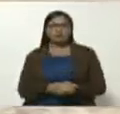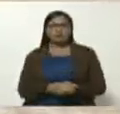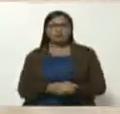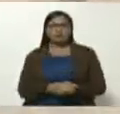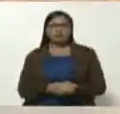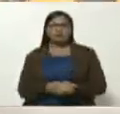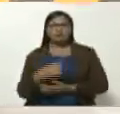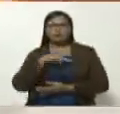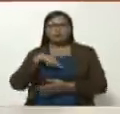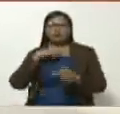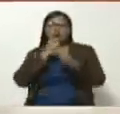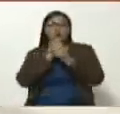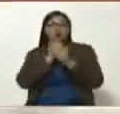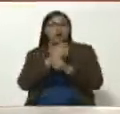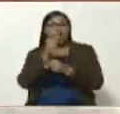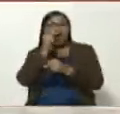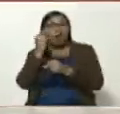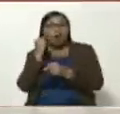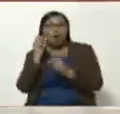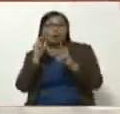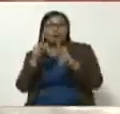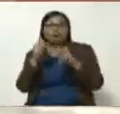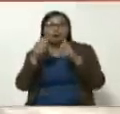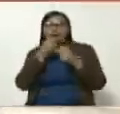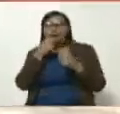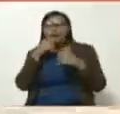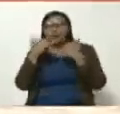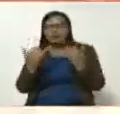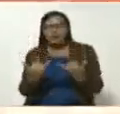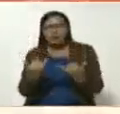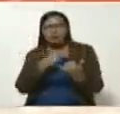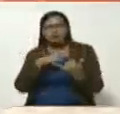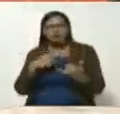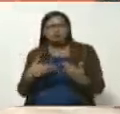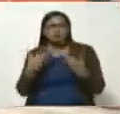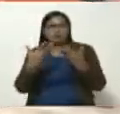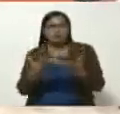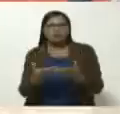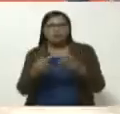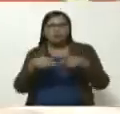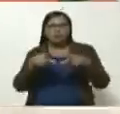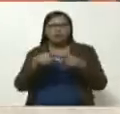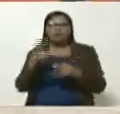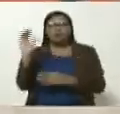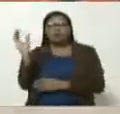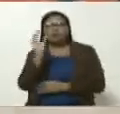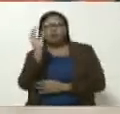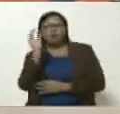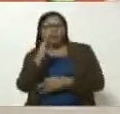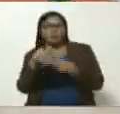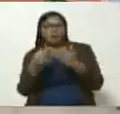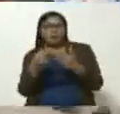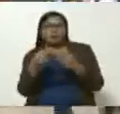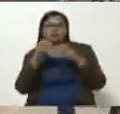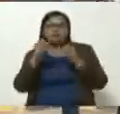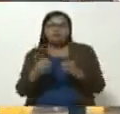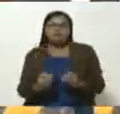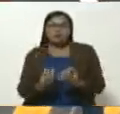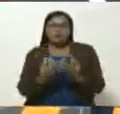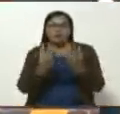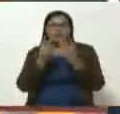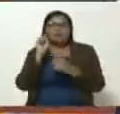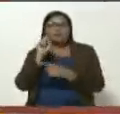Para los trabajadores de Monómeros es una bonita oportunidad de seguir aportándole al campo colombiano el fertilizante